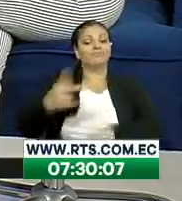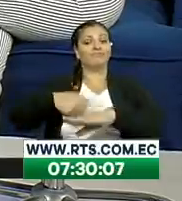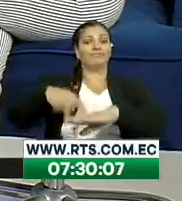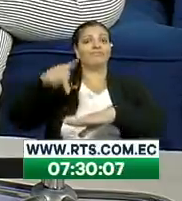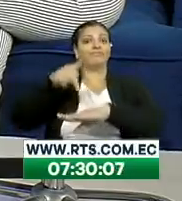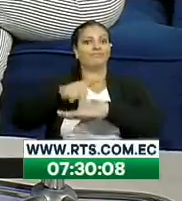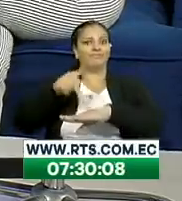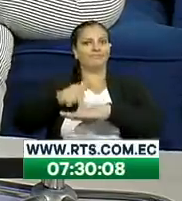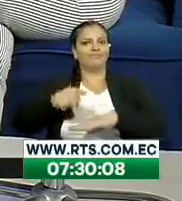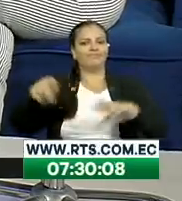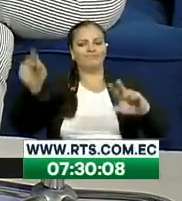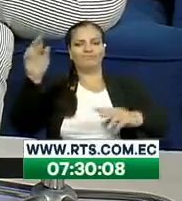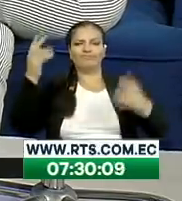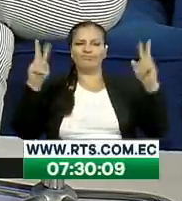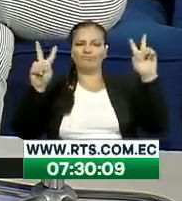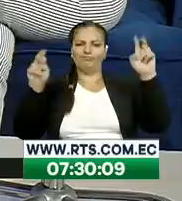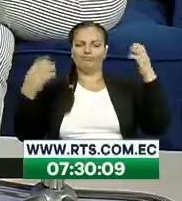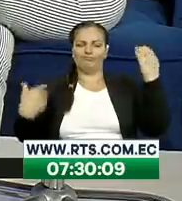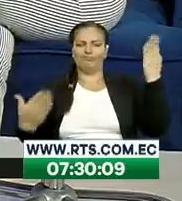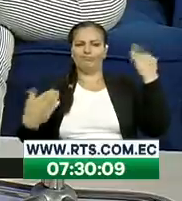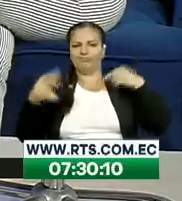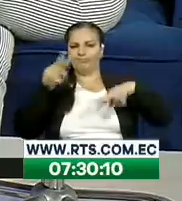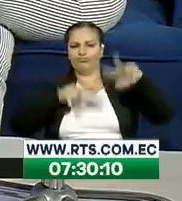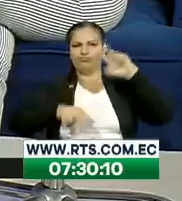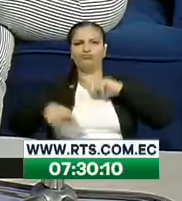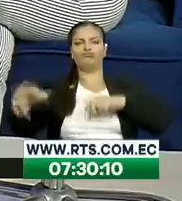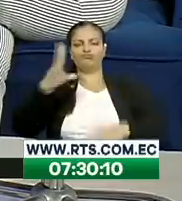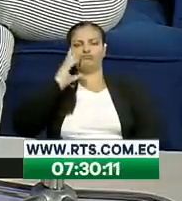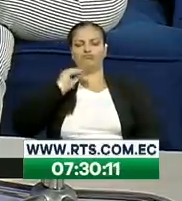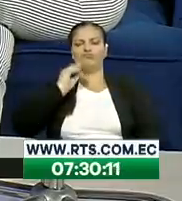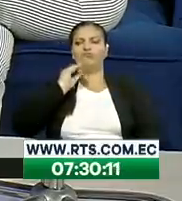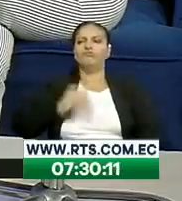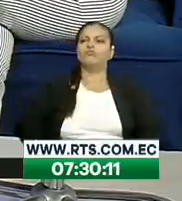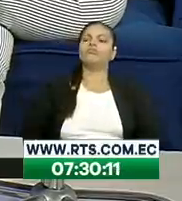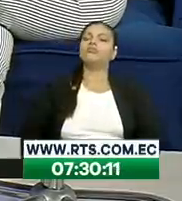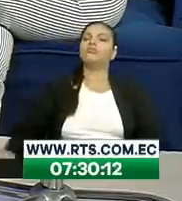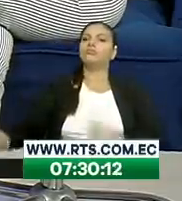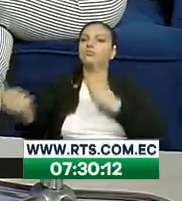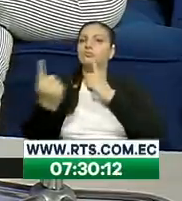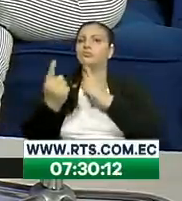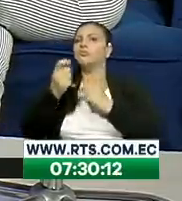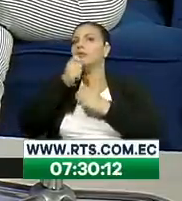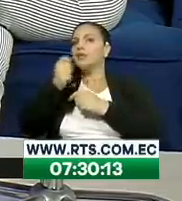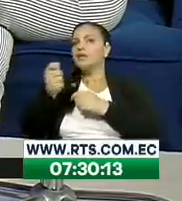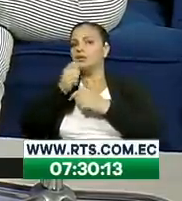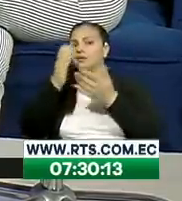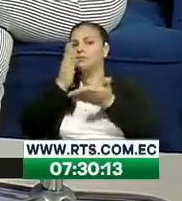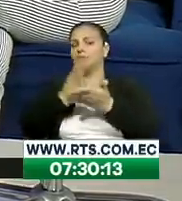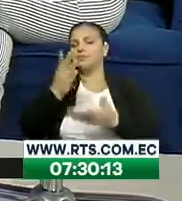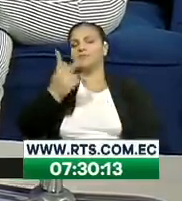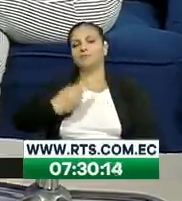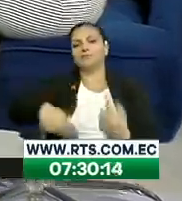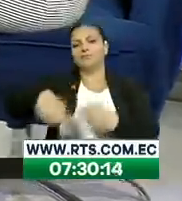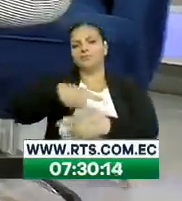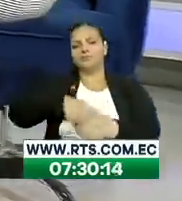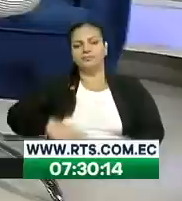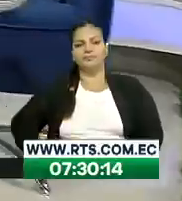Álvarez, analista político. Es momento de irnos a una breve pausa, pero enseguida regresamos con mucho más desde la noticia, primera